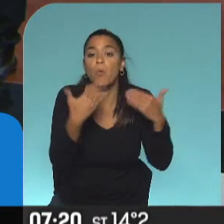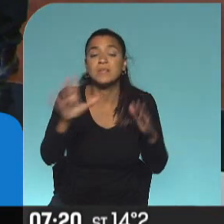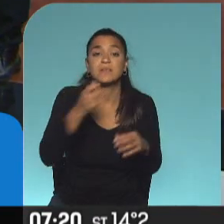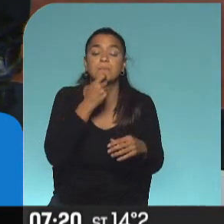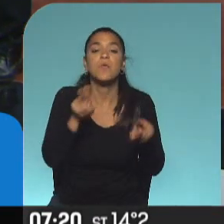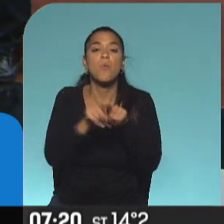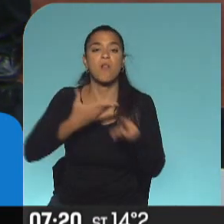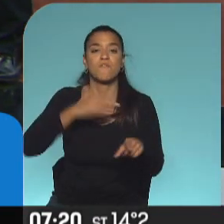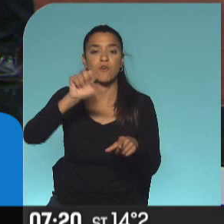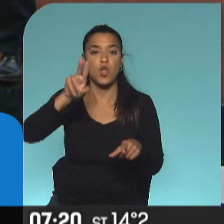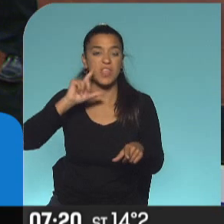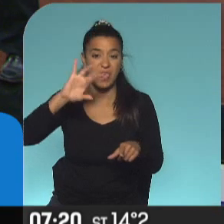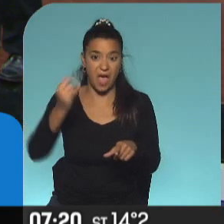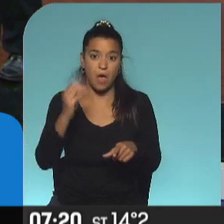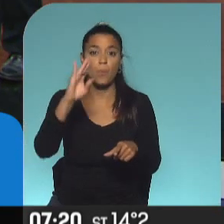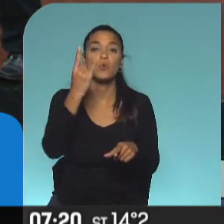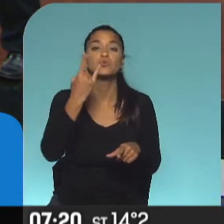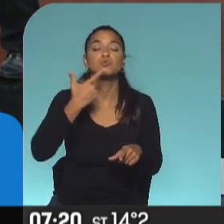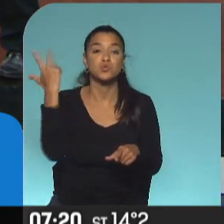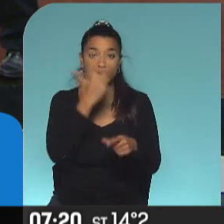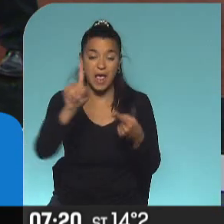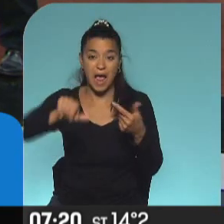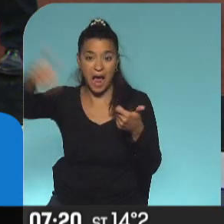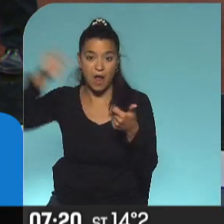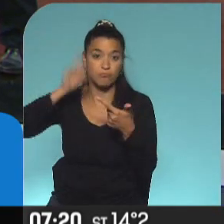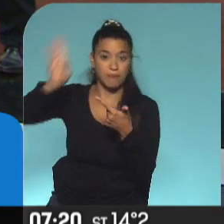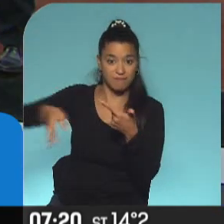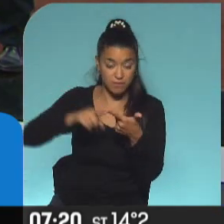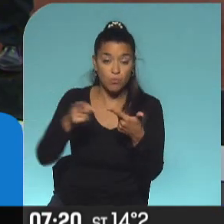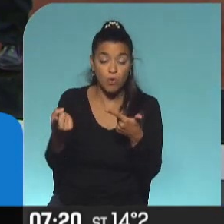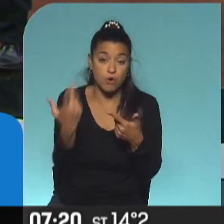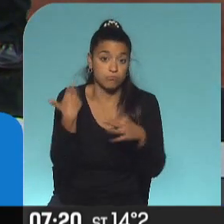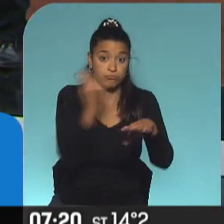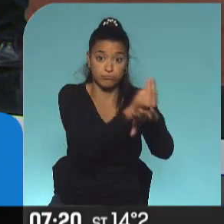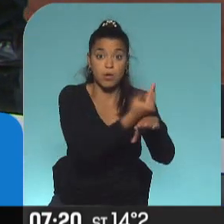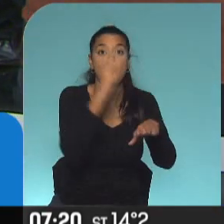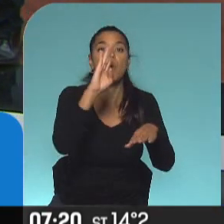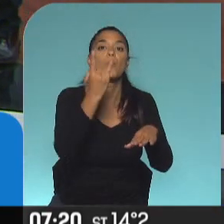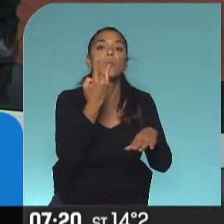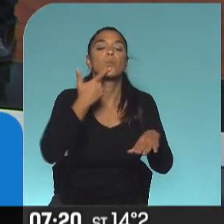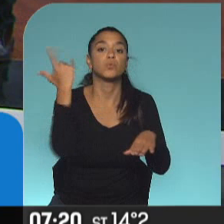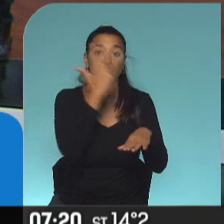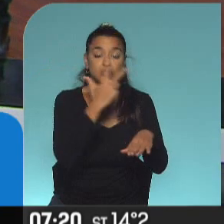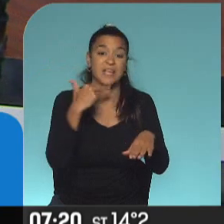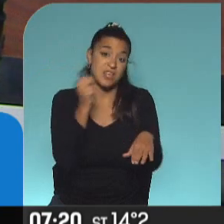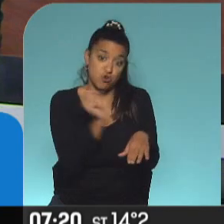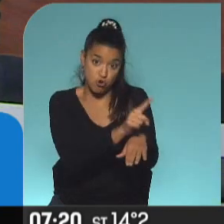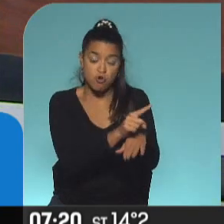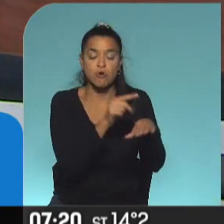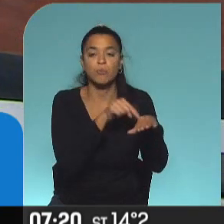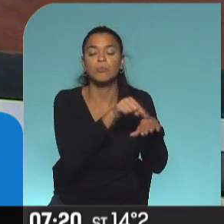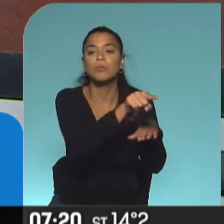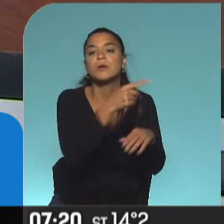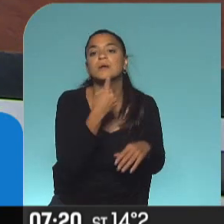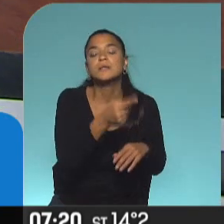Florida. ¿Te acordás cuando Bush le ganó al candidato demócrata en su momento y terminó siendo presidente, Bush hijo, por un fallo de la Corte